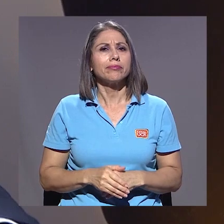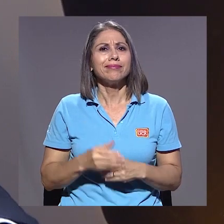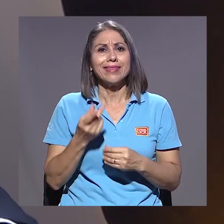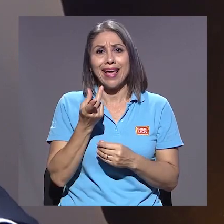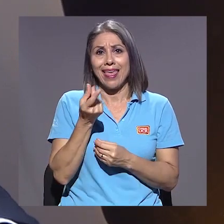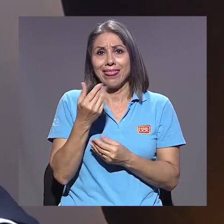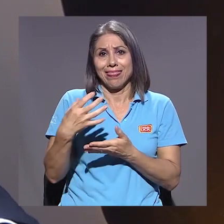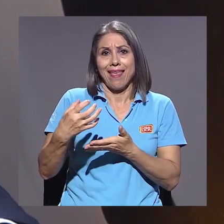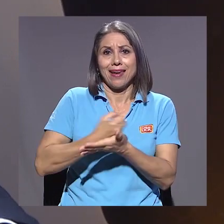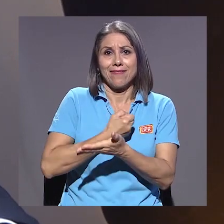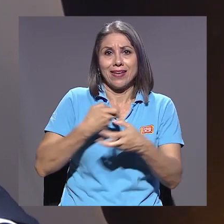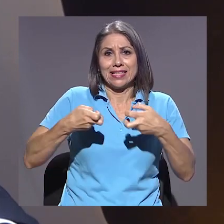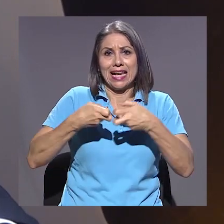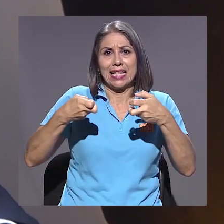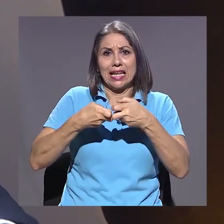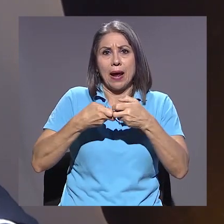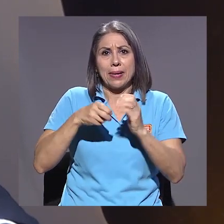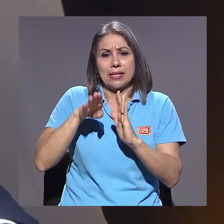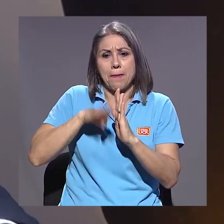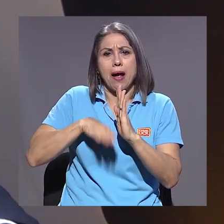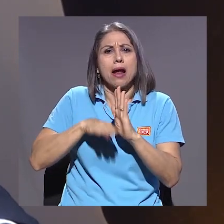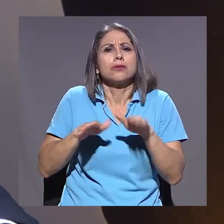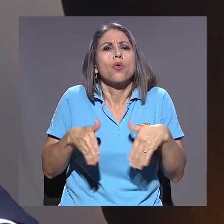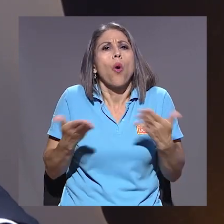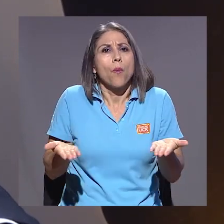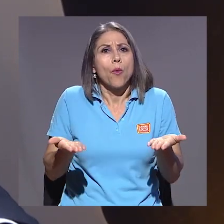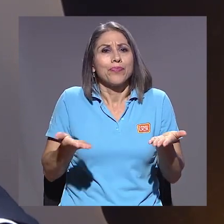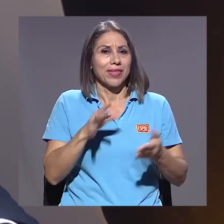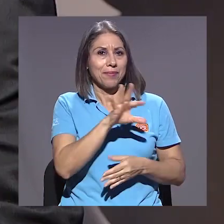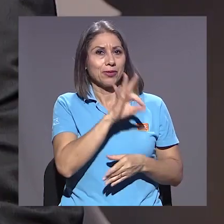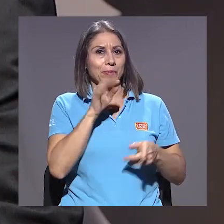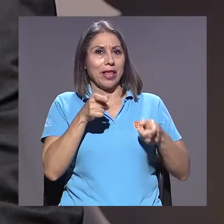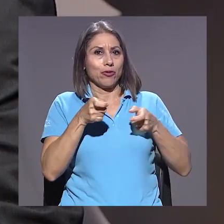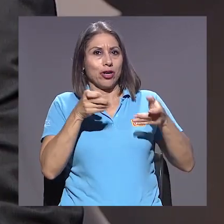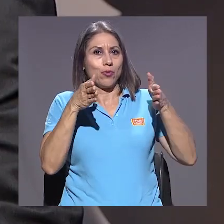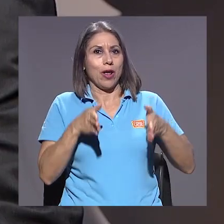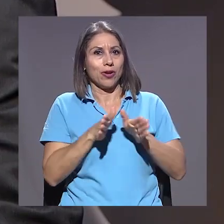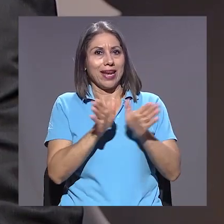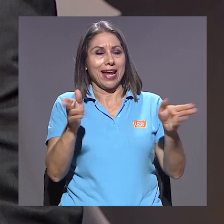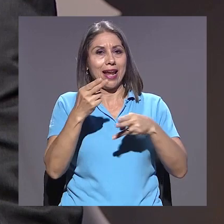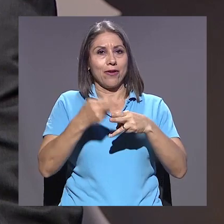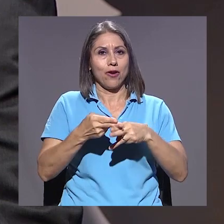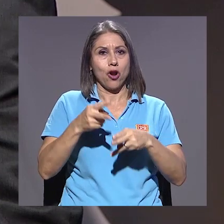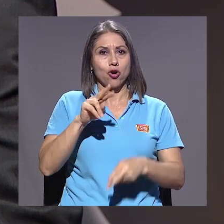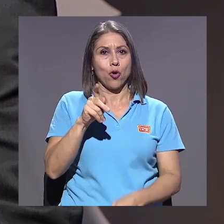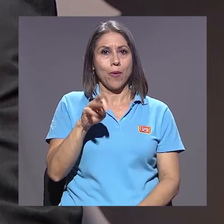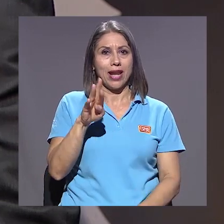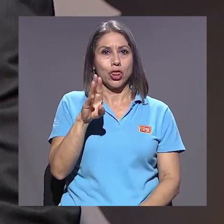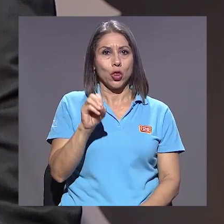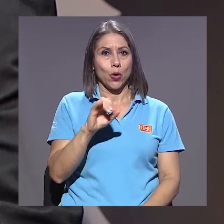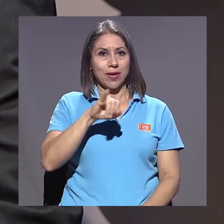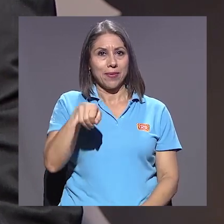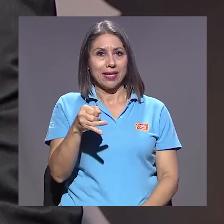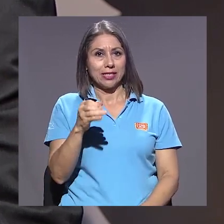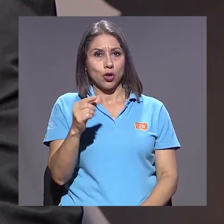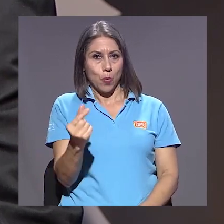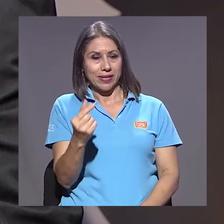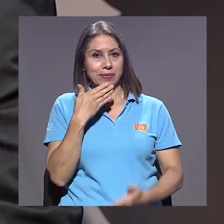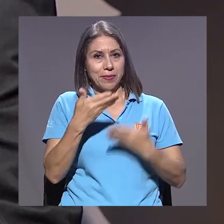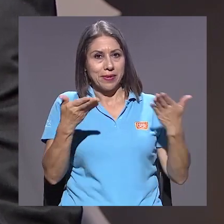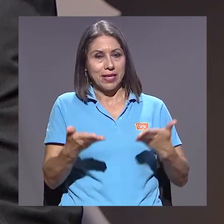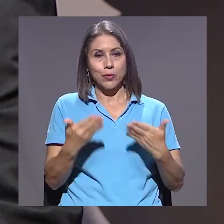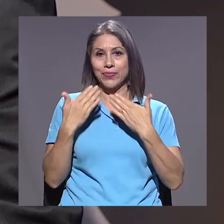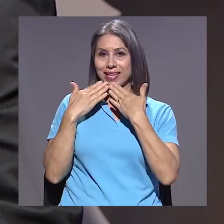tarifas eléctricas, y para ello hemos invitado al regulador general, don Roberto Jiménez Gómez. Bienvenido. Bueno, muchas gracias por la